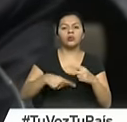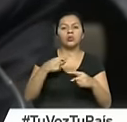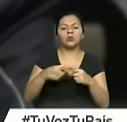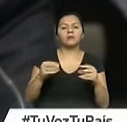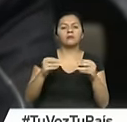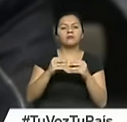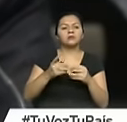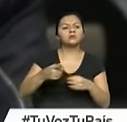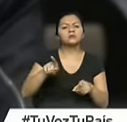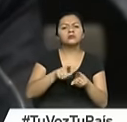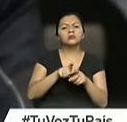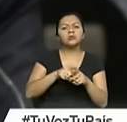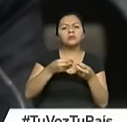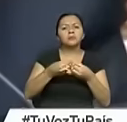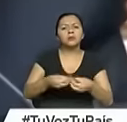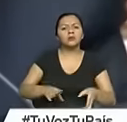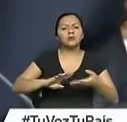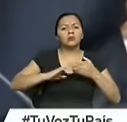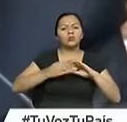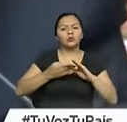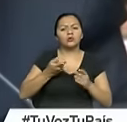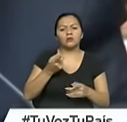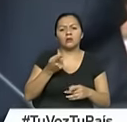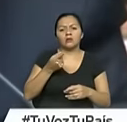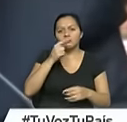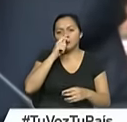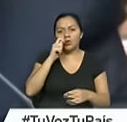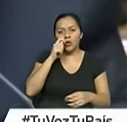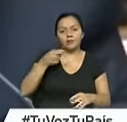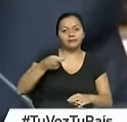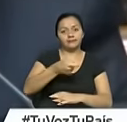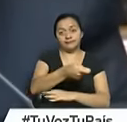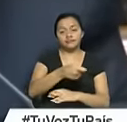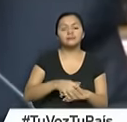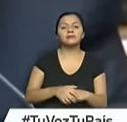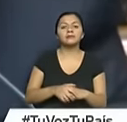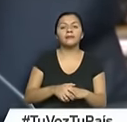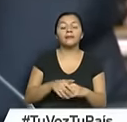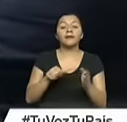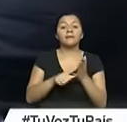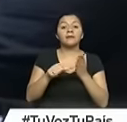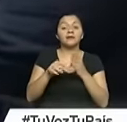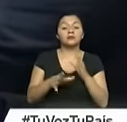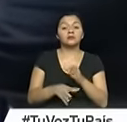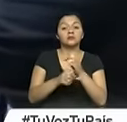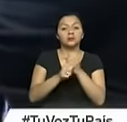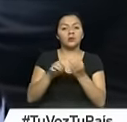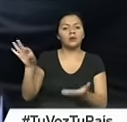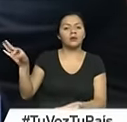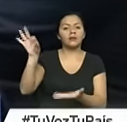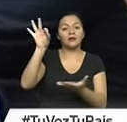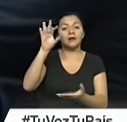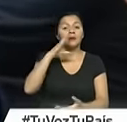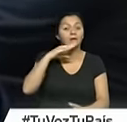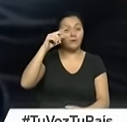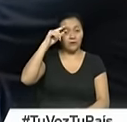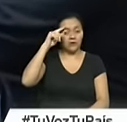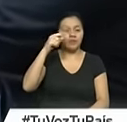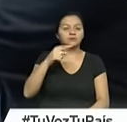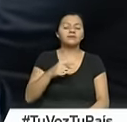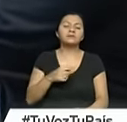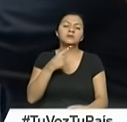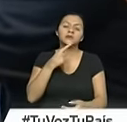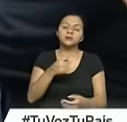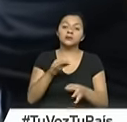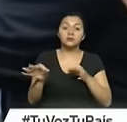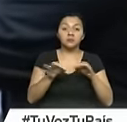envenenan a nuestras comunidades. El ministro coordinador de Seguridad, César Navas, delegado del presidente Rafael Correa,